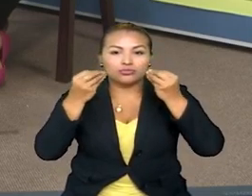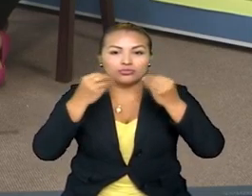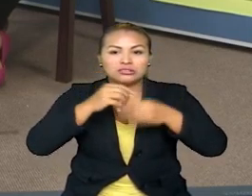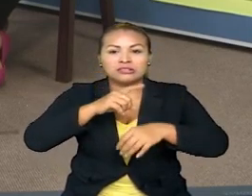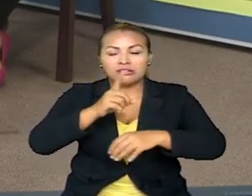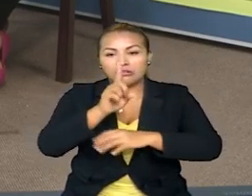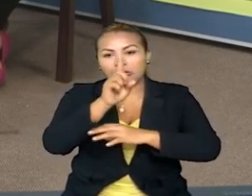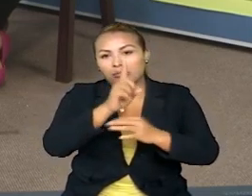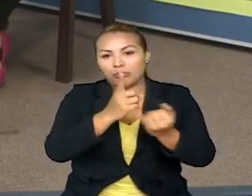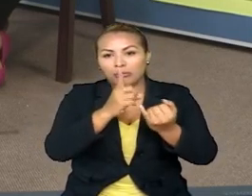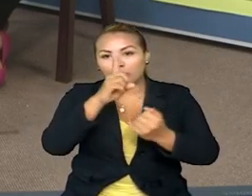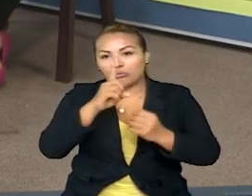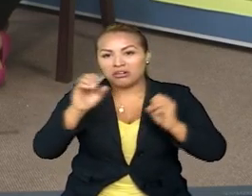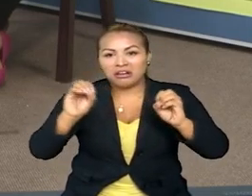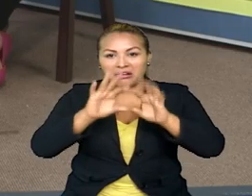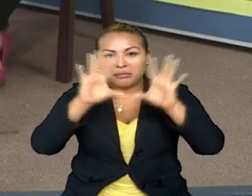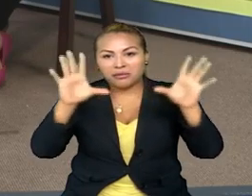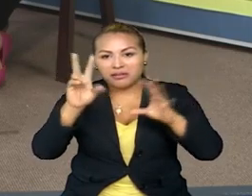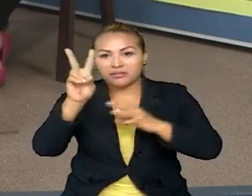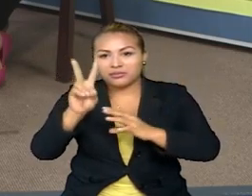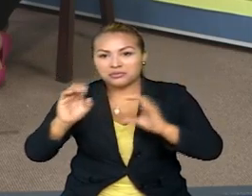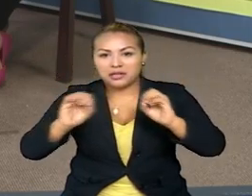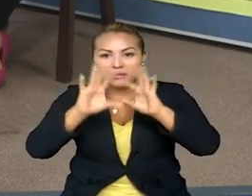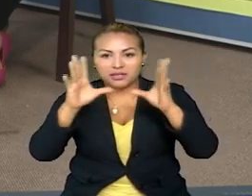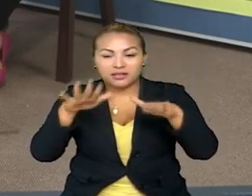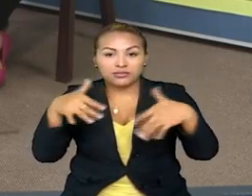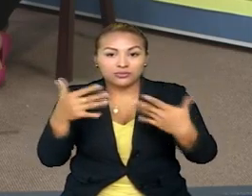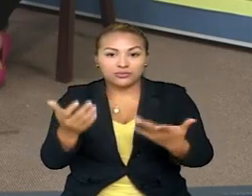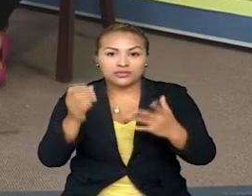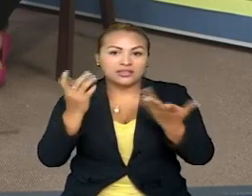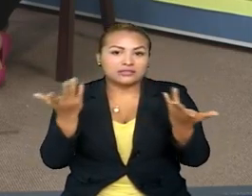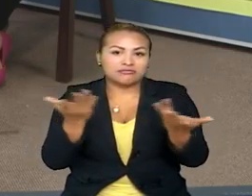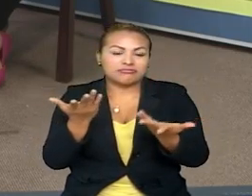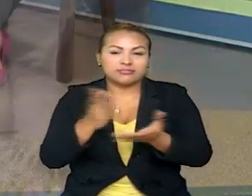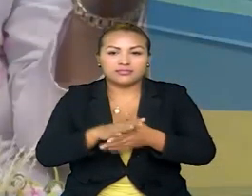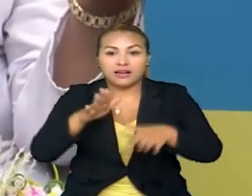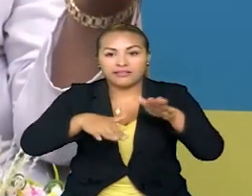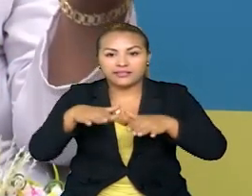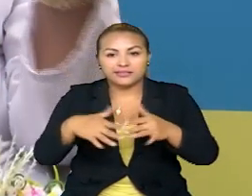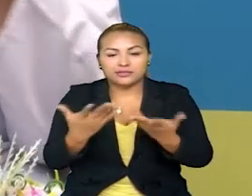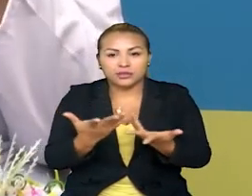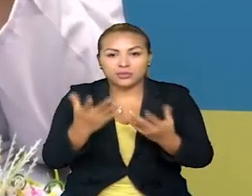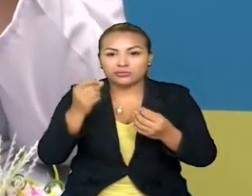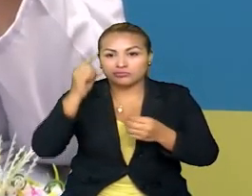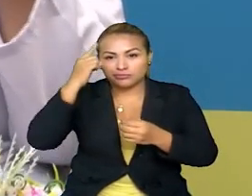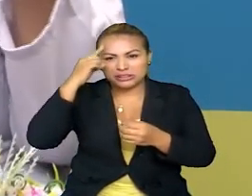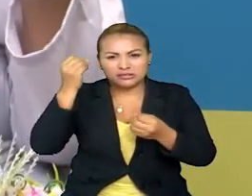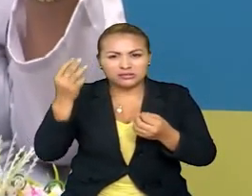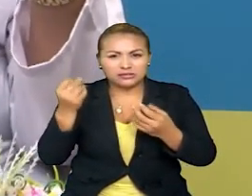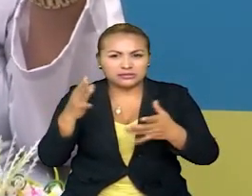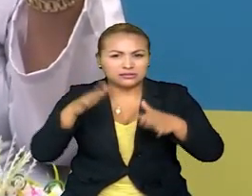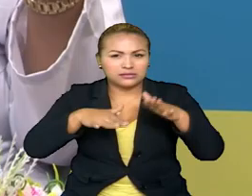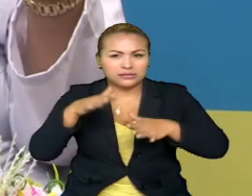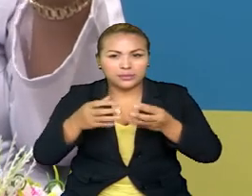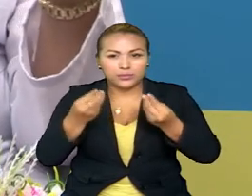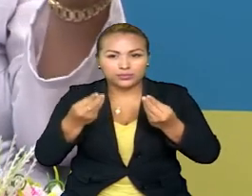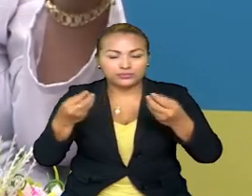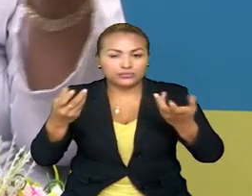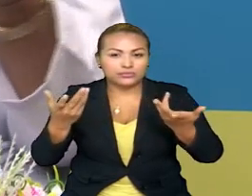estilo de vida tienen que ver desde los horarios de dormir de levantarnos como tú lo acabas de decir la verdad es que las personas